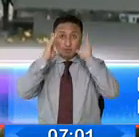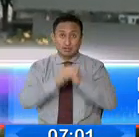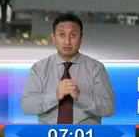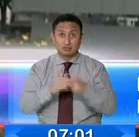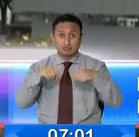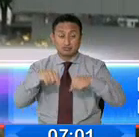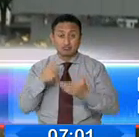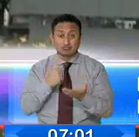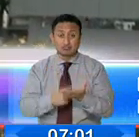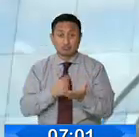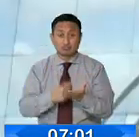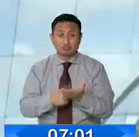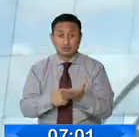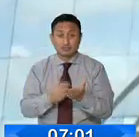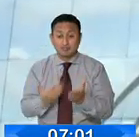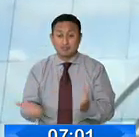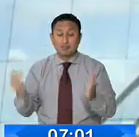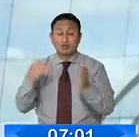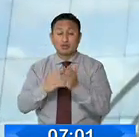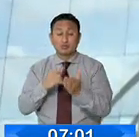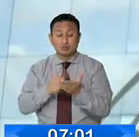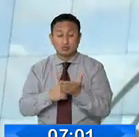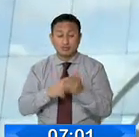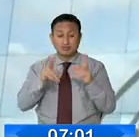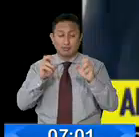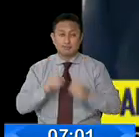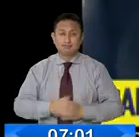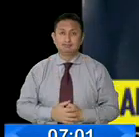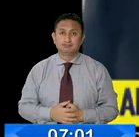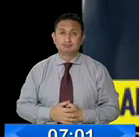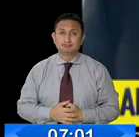desarrollará una nueva audiencia sobre el caso.